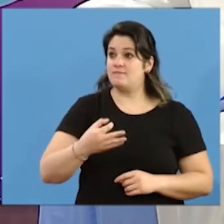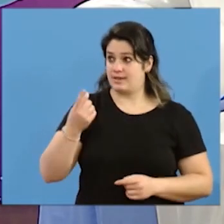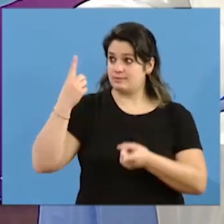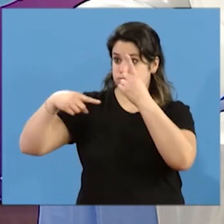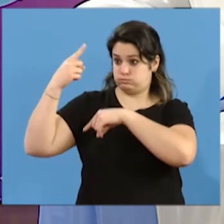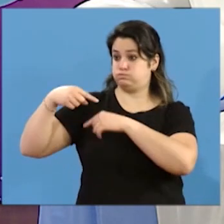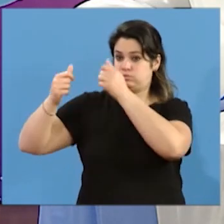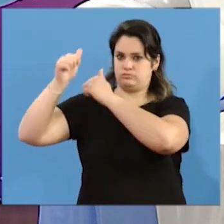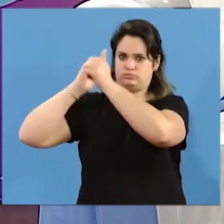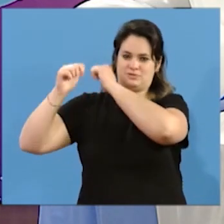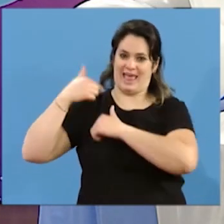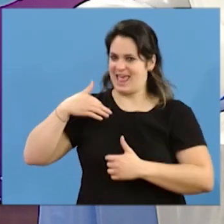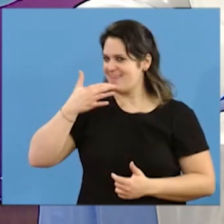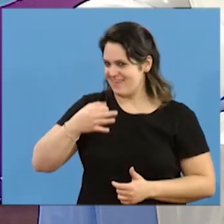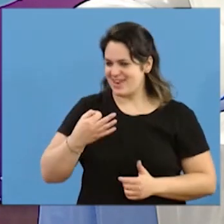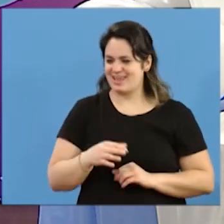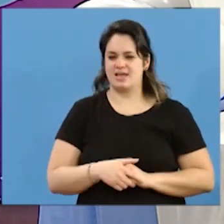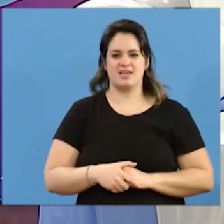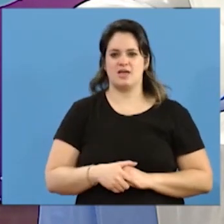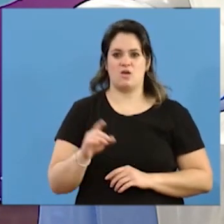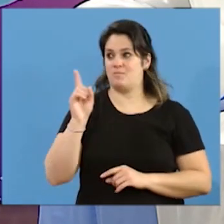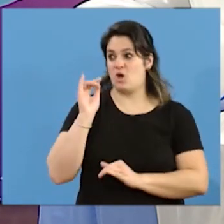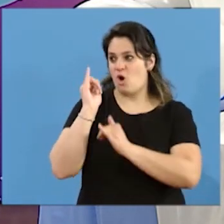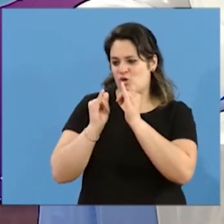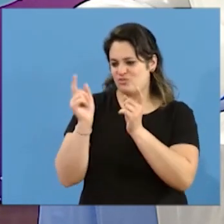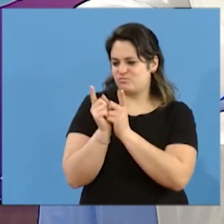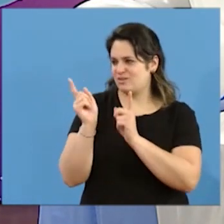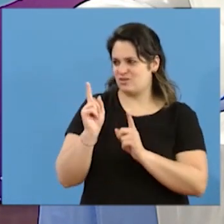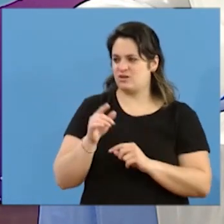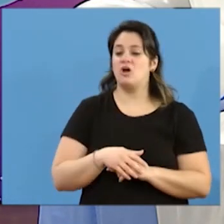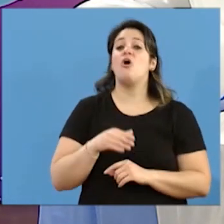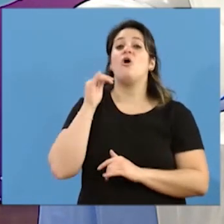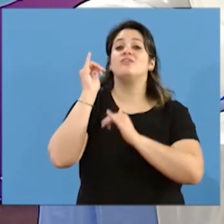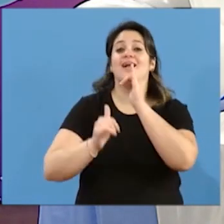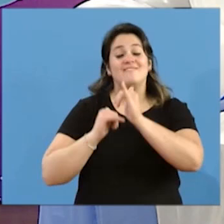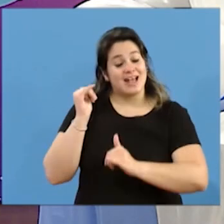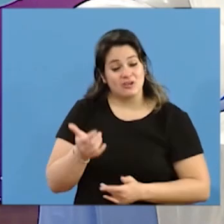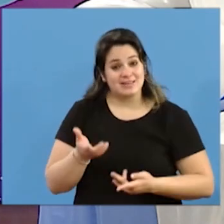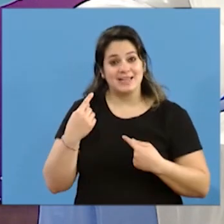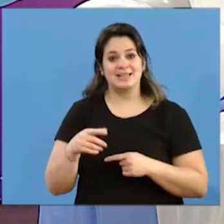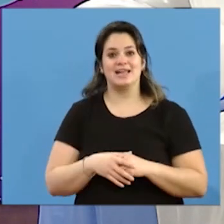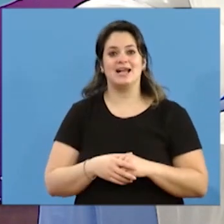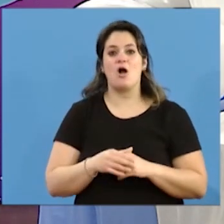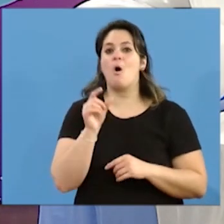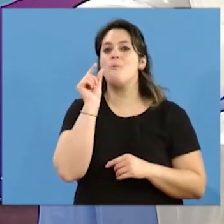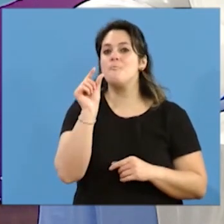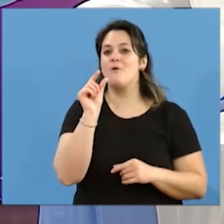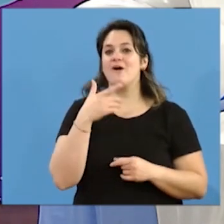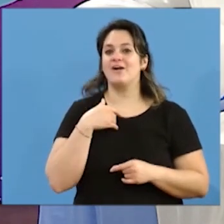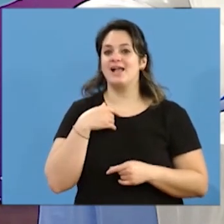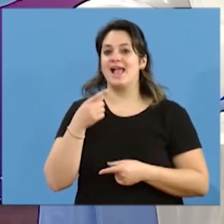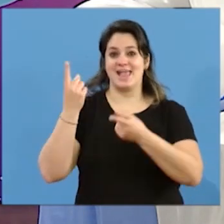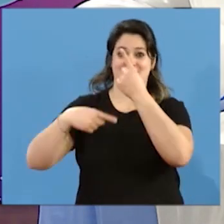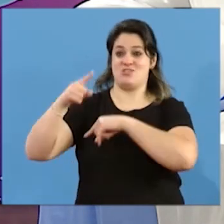historia. Pero hoy no te voy a contar un cuentito. Hoy te voy a contar un pedacito de